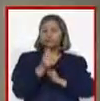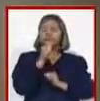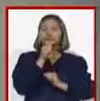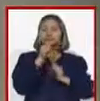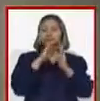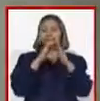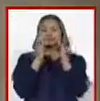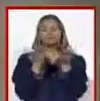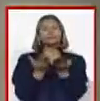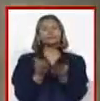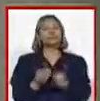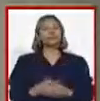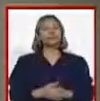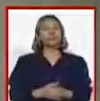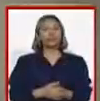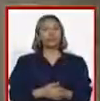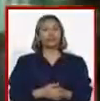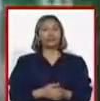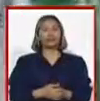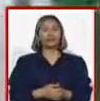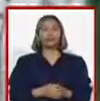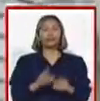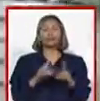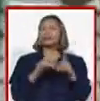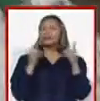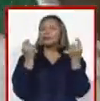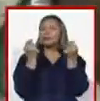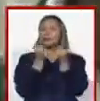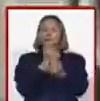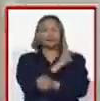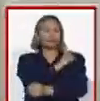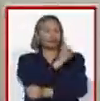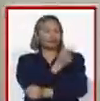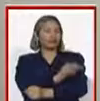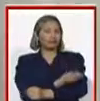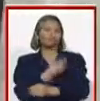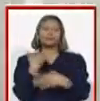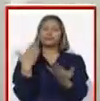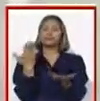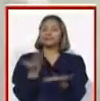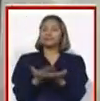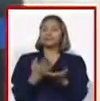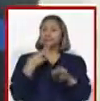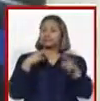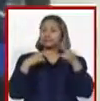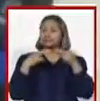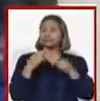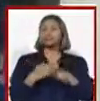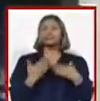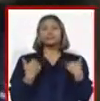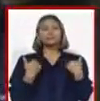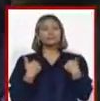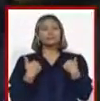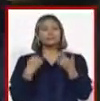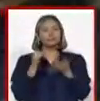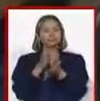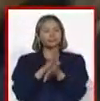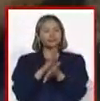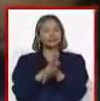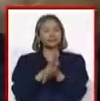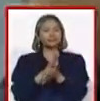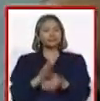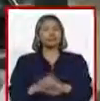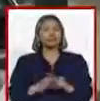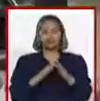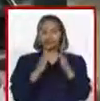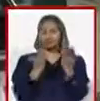particular el colegio. Claro está el departamental, el distrital, que a ellos ha llegado esta noticia para que saquen documentación para